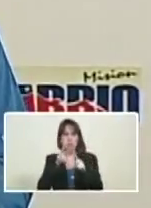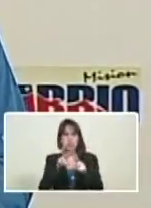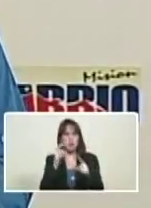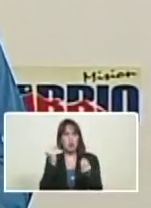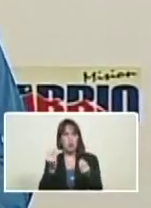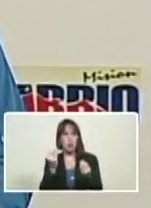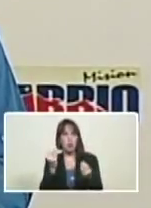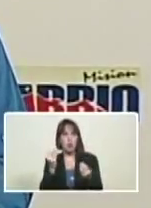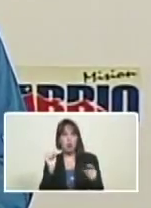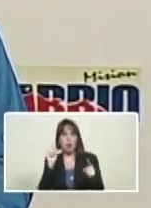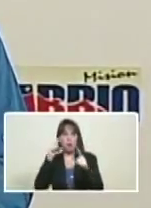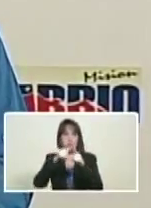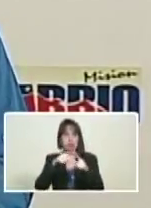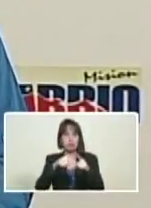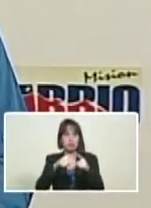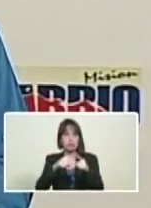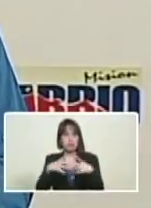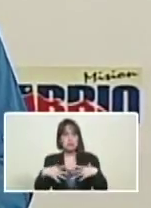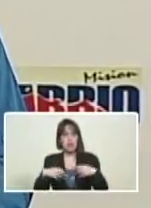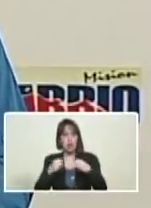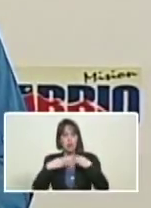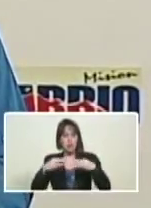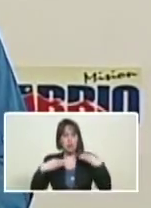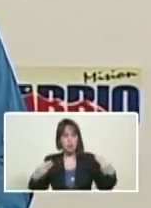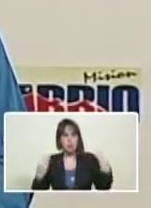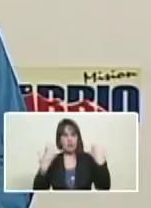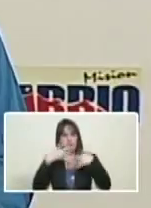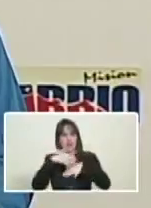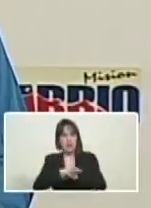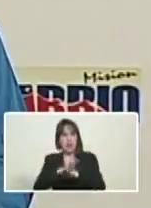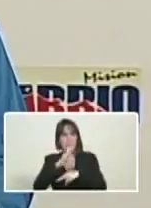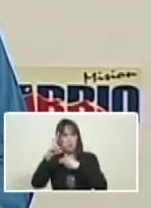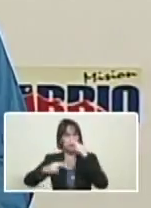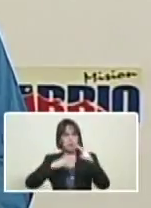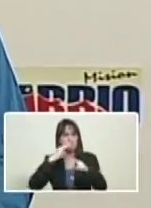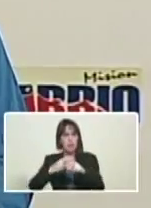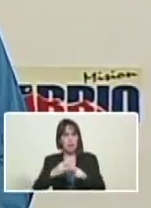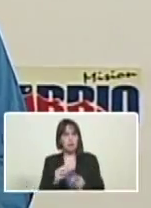pública integrada, universal.